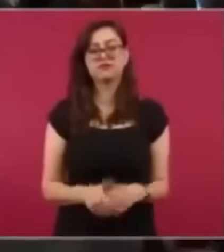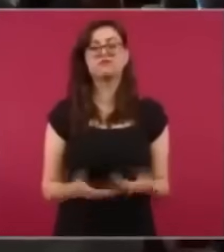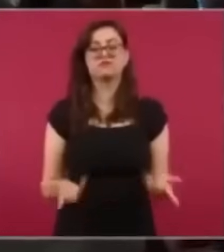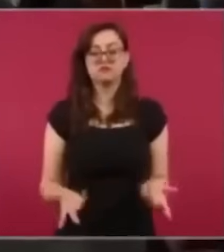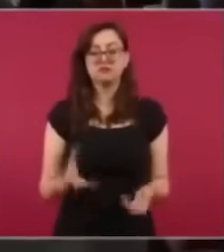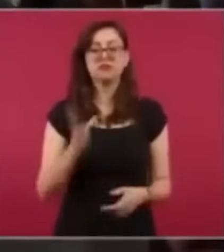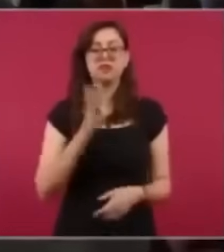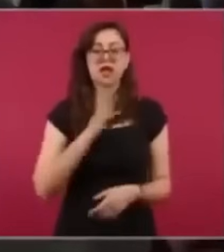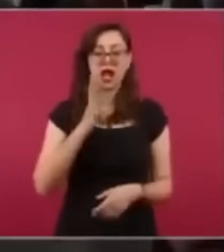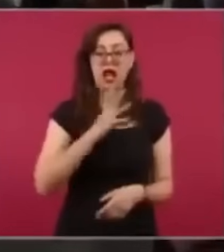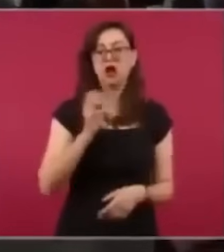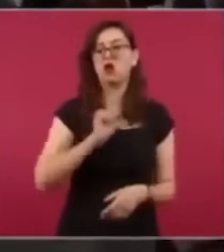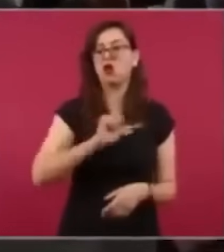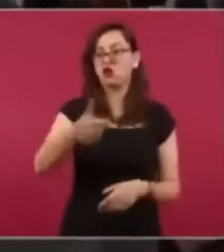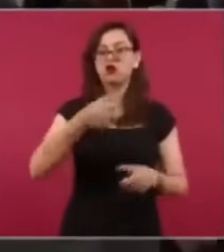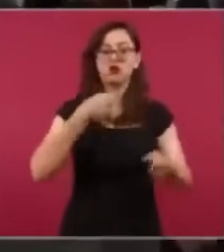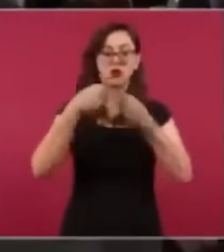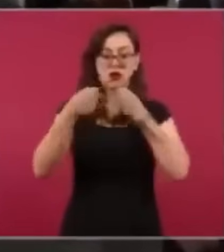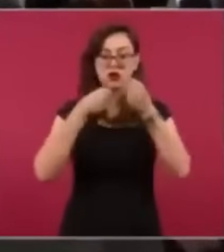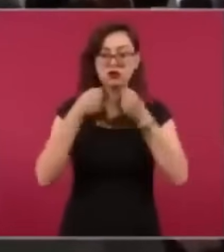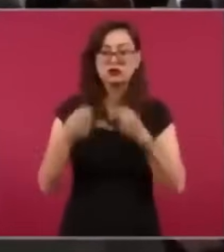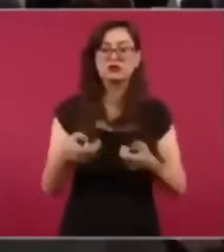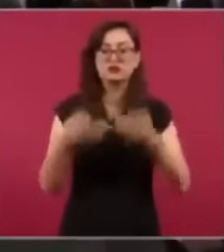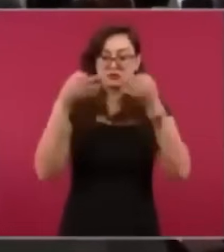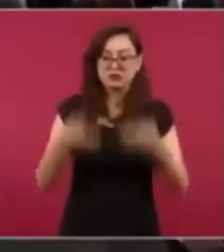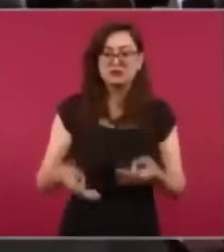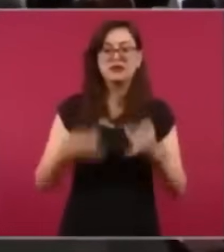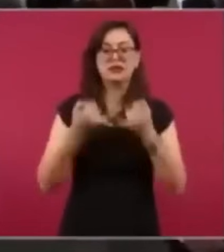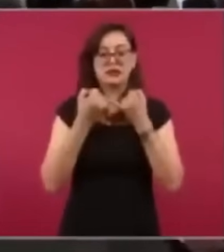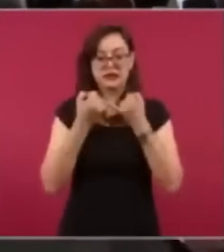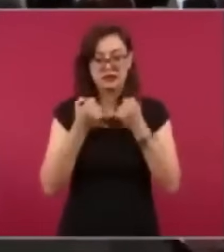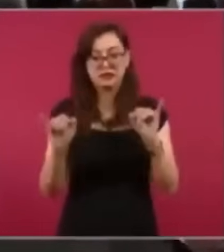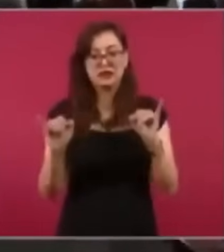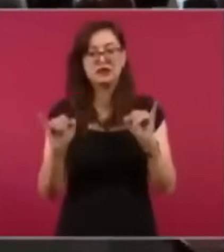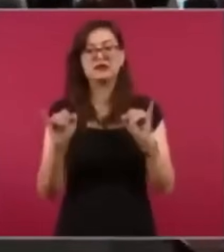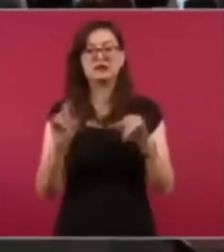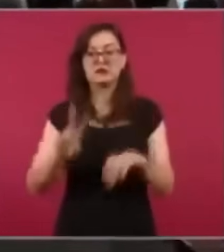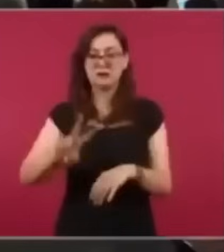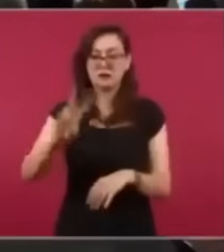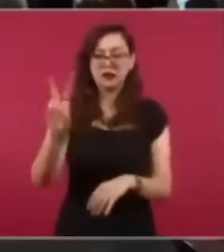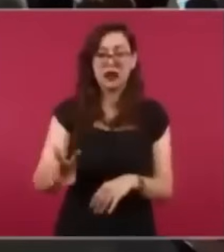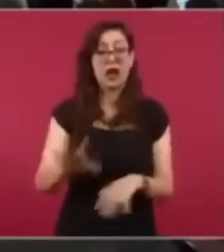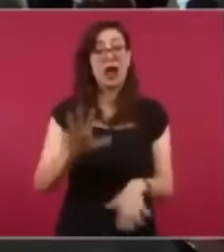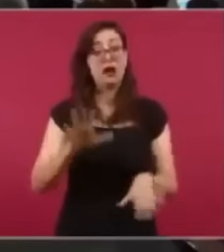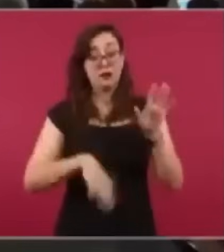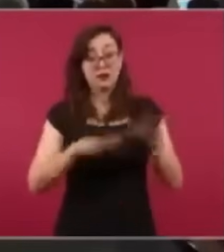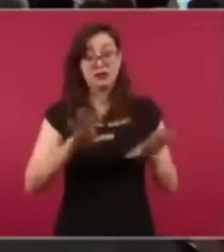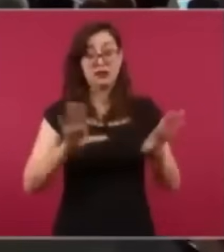independiente verdaderamente, porque también los conservadores son buenos para simular.